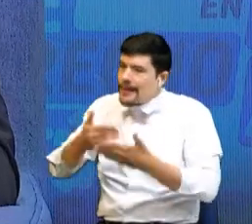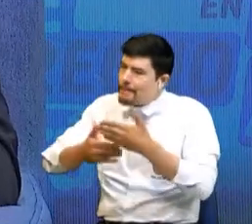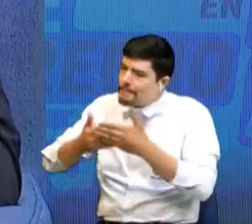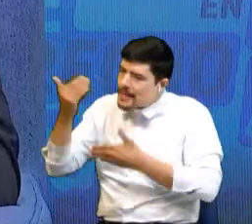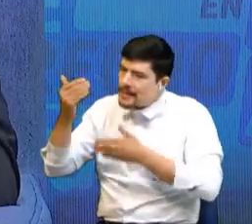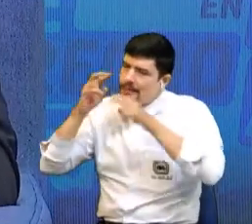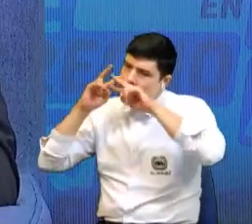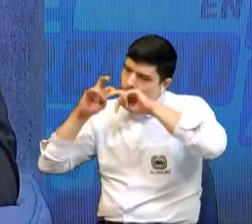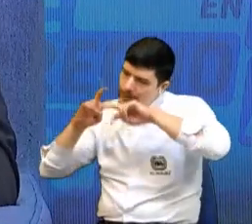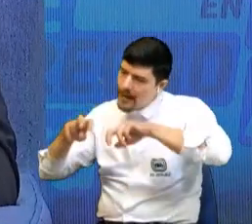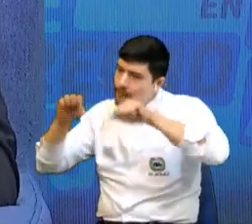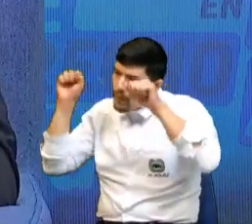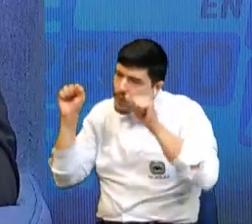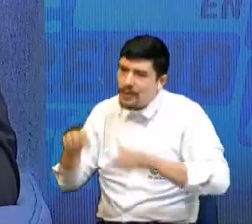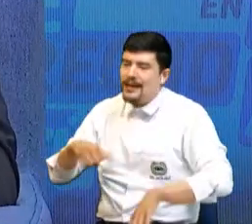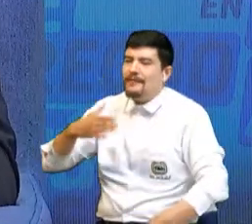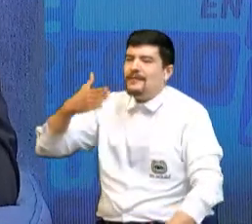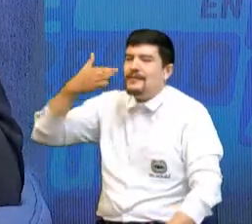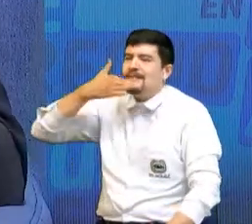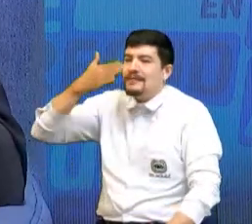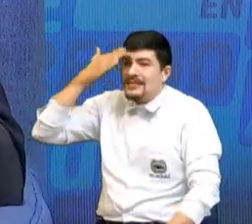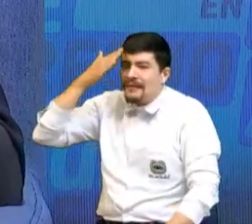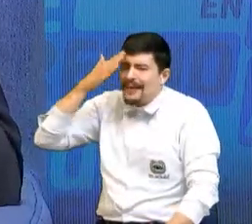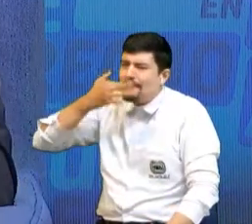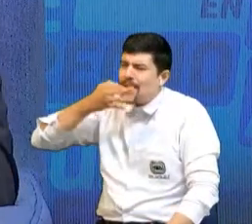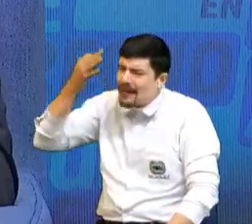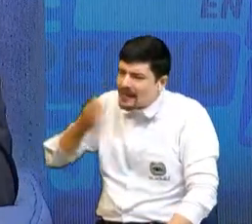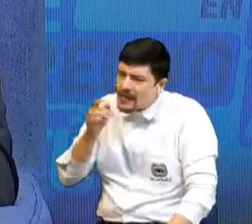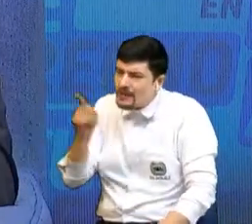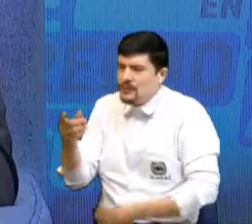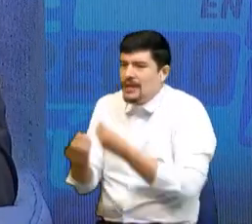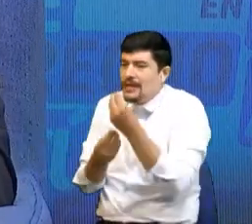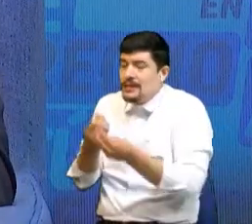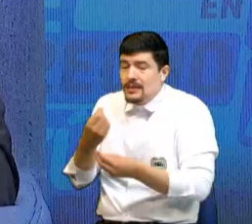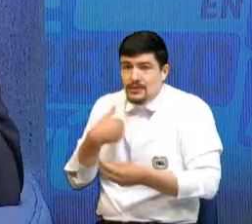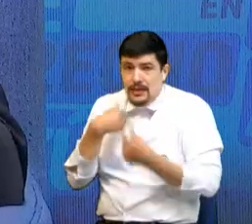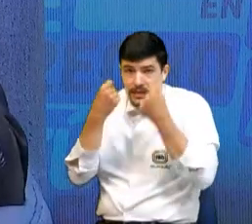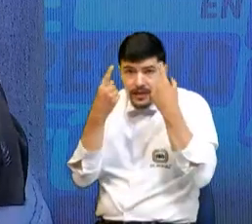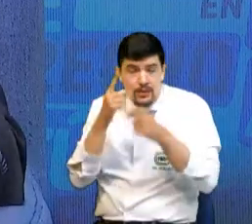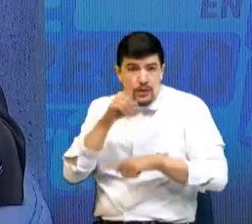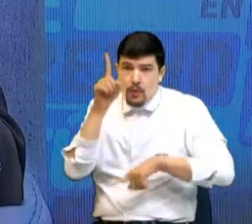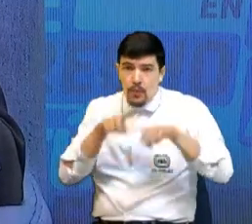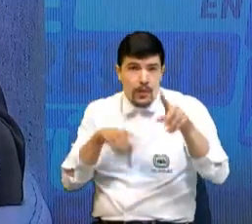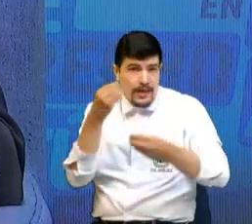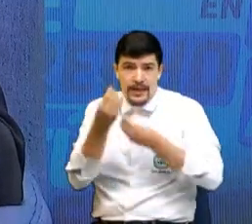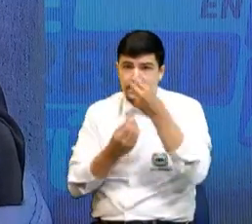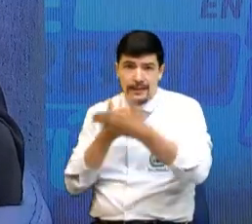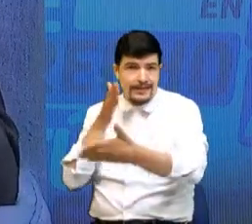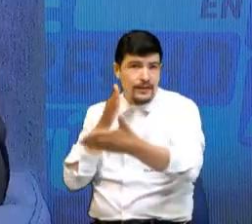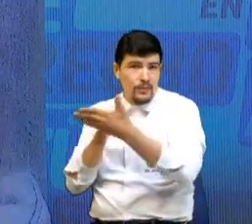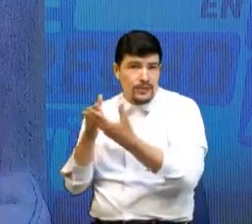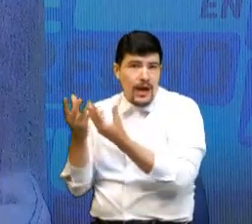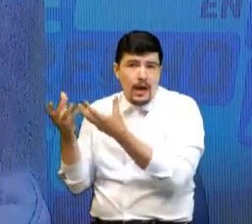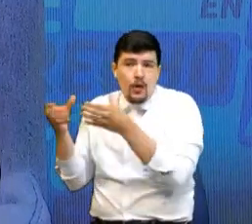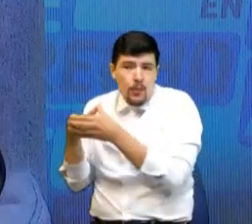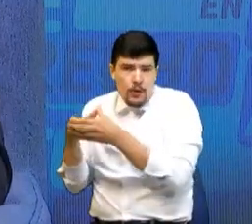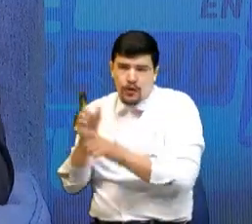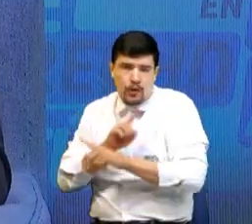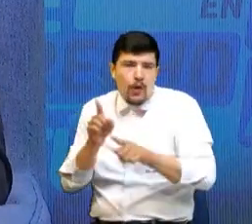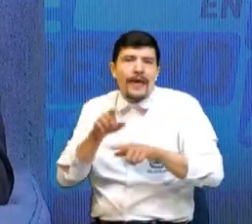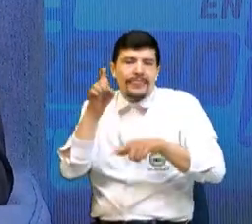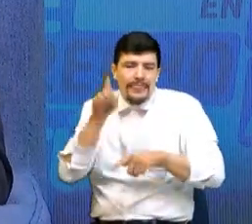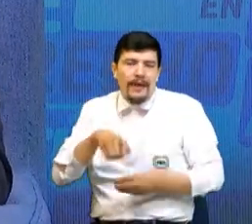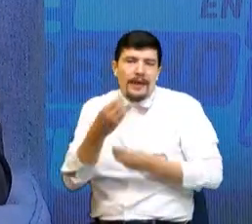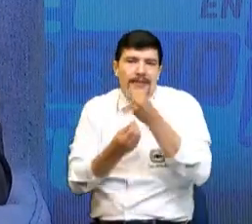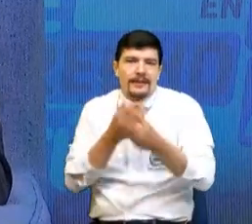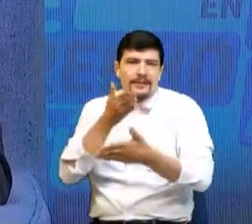investigación para validar esto que se está diciendo, ¿qué se debería hacer? Le entiendo que no se puede hacer una denuncia conjunta, sino son denuncias